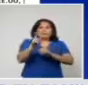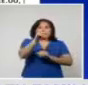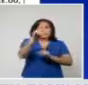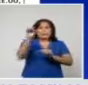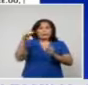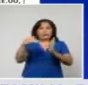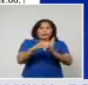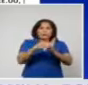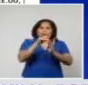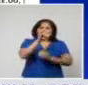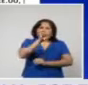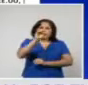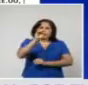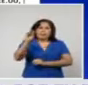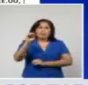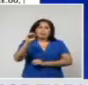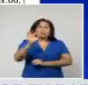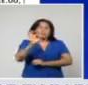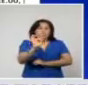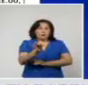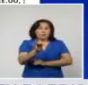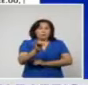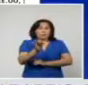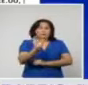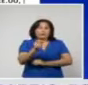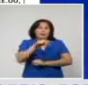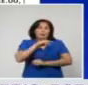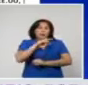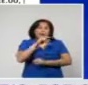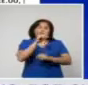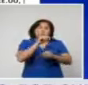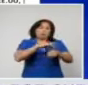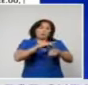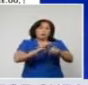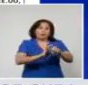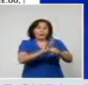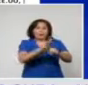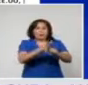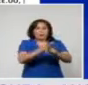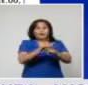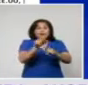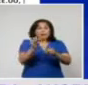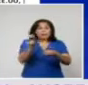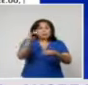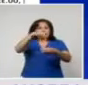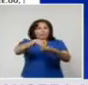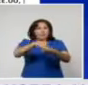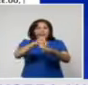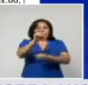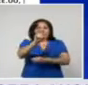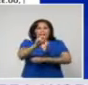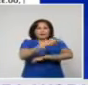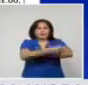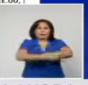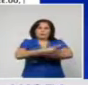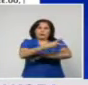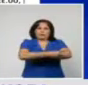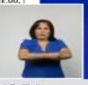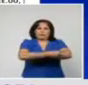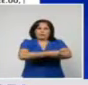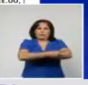y 999.000 casos confirmados, se incluyen 20 países.